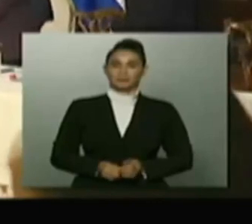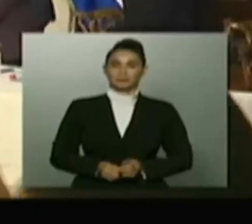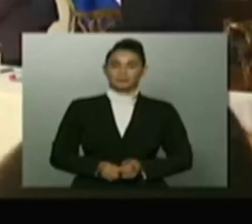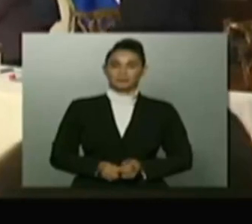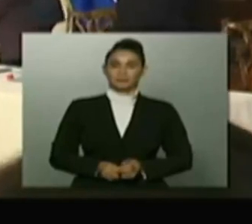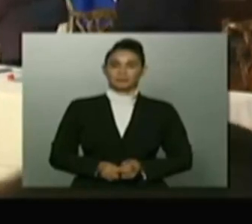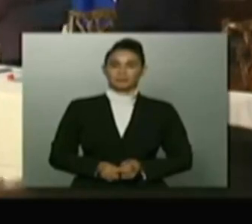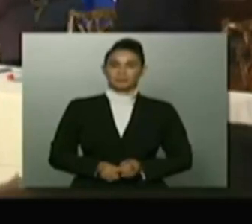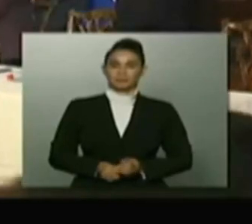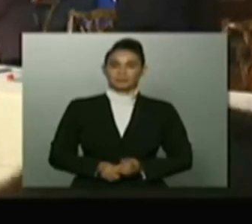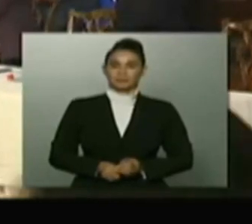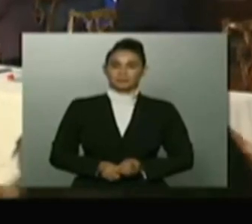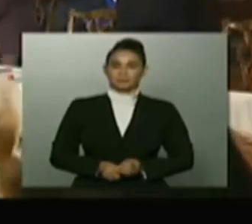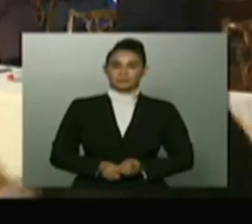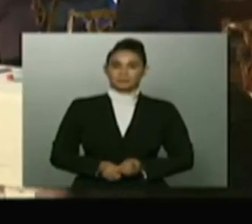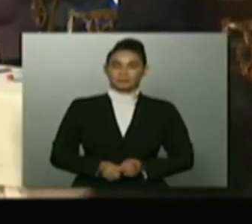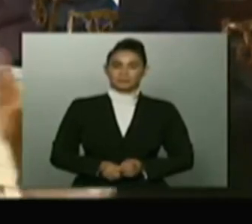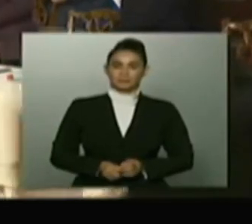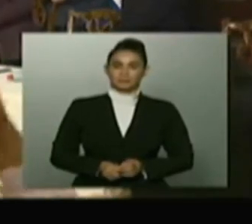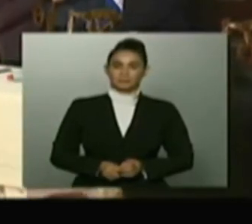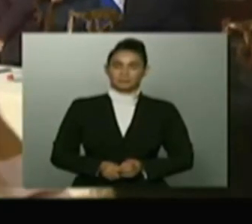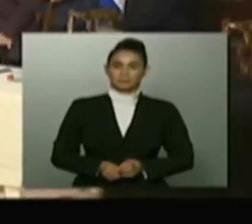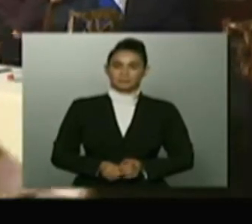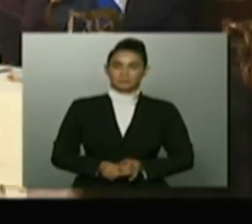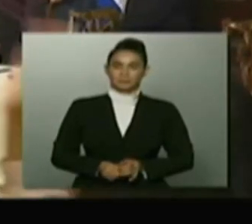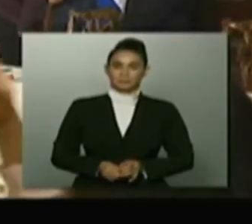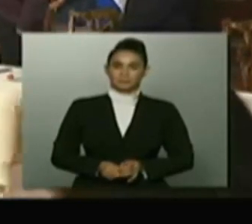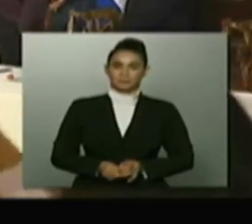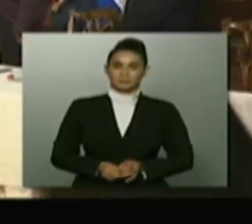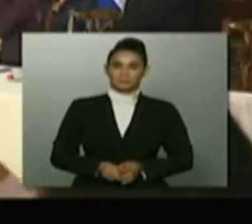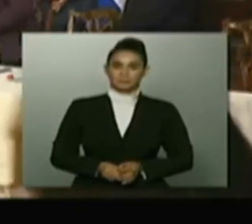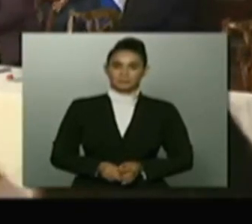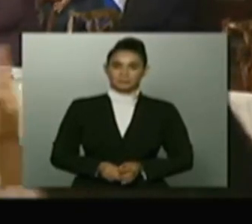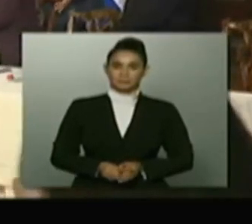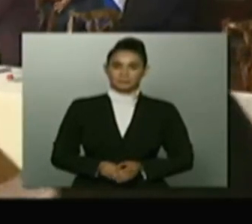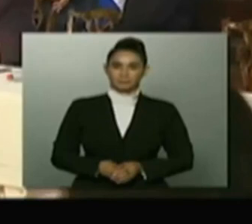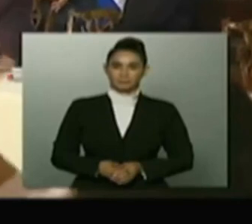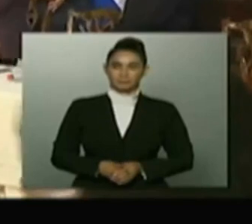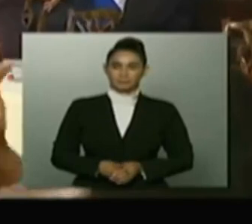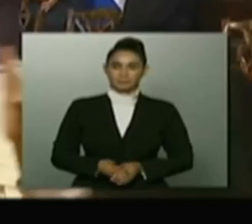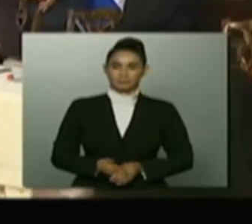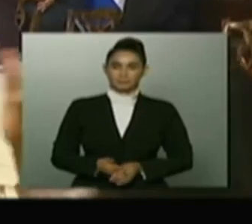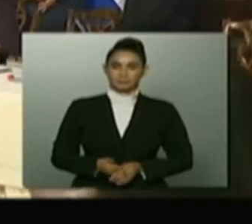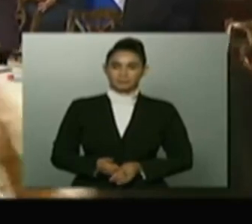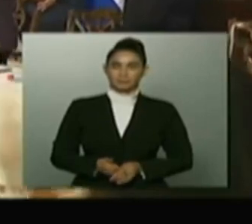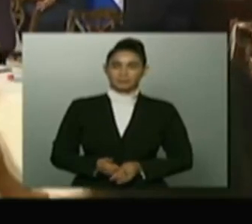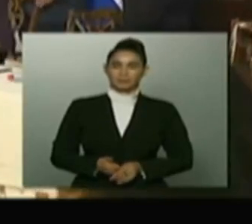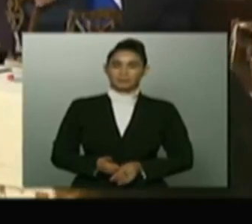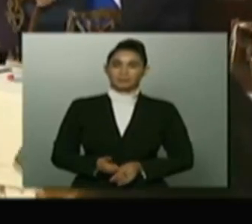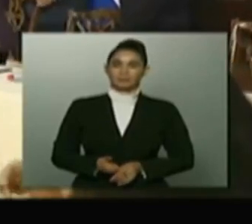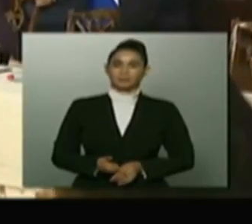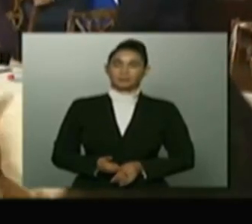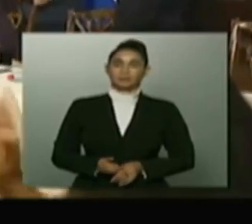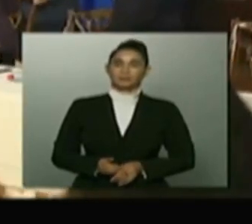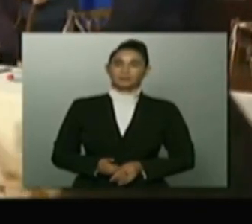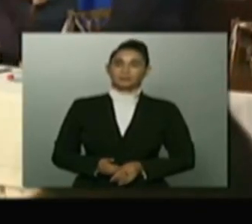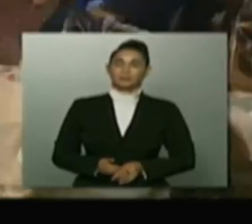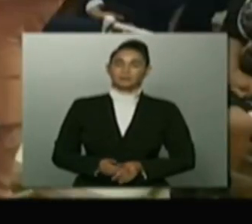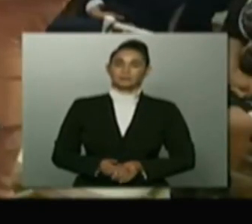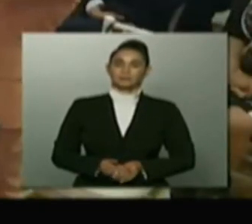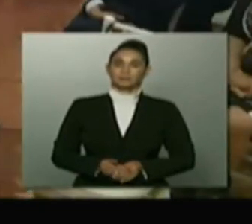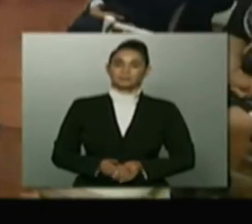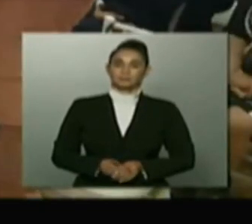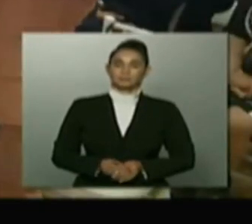el nombre de esa adolescente es indie pichardo cindy estaba participando ayer en el lanzamiento de la política de prevención